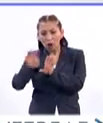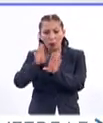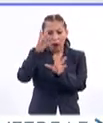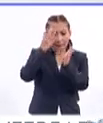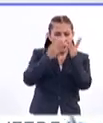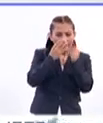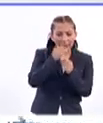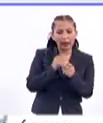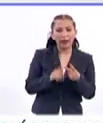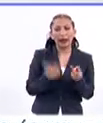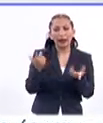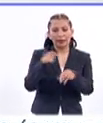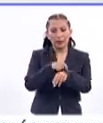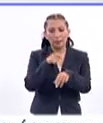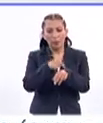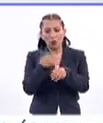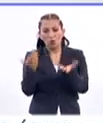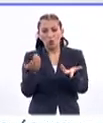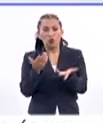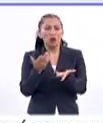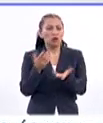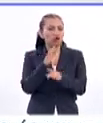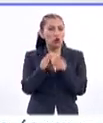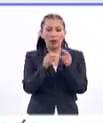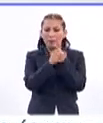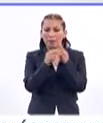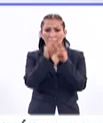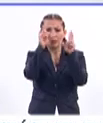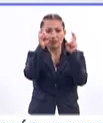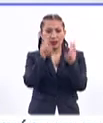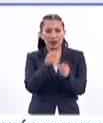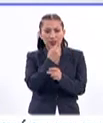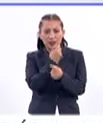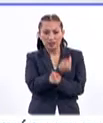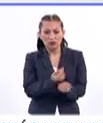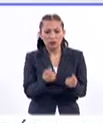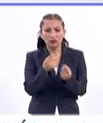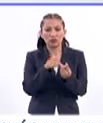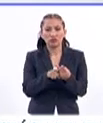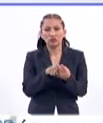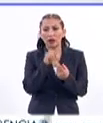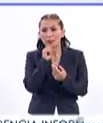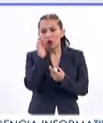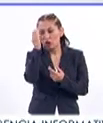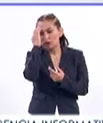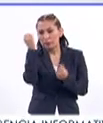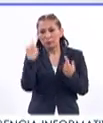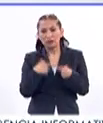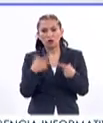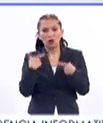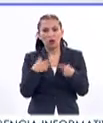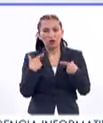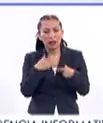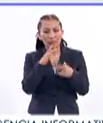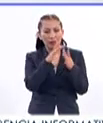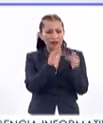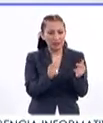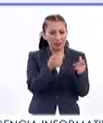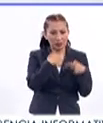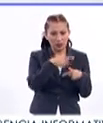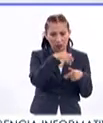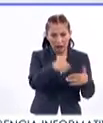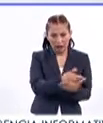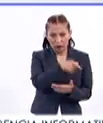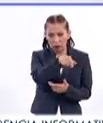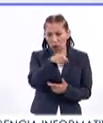se aprende, los tiempos, todas las materias que llevan los niños. También conocí muchas personas, tanto de franceses como